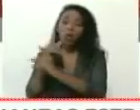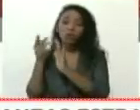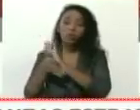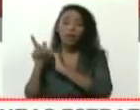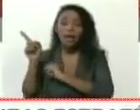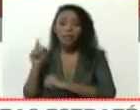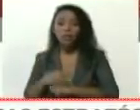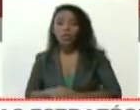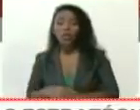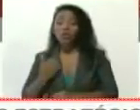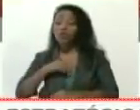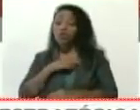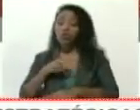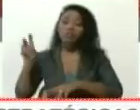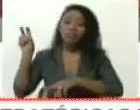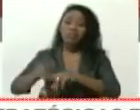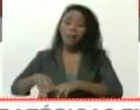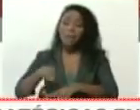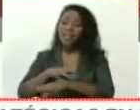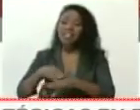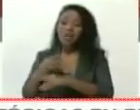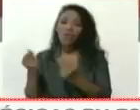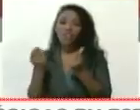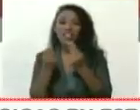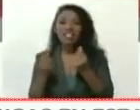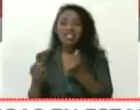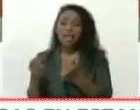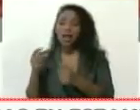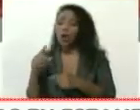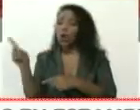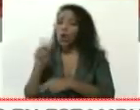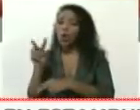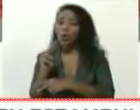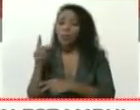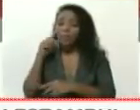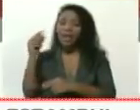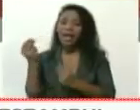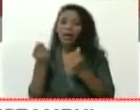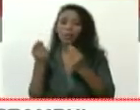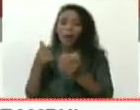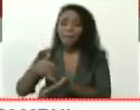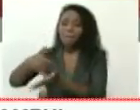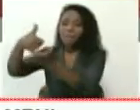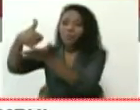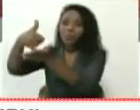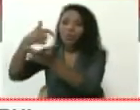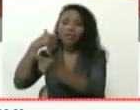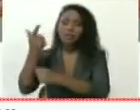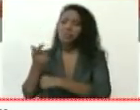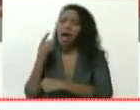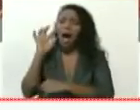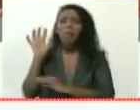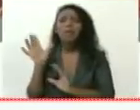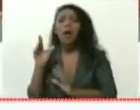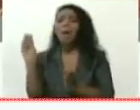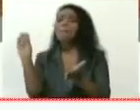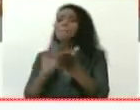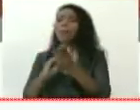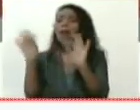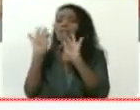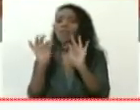el Ministerio de Finanzas de Venezuela, Joseph Stiglitz, y al Premio Nobel de Economía de este año, que no sé quién será, y le decimos, tome las medidas,